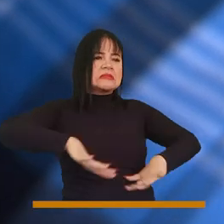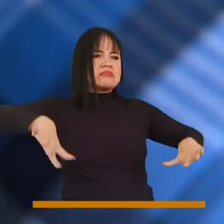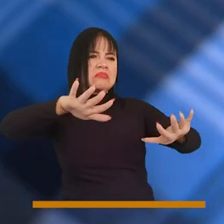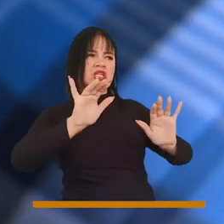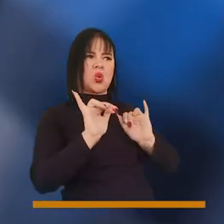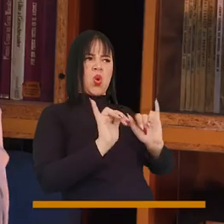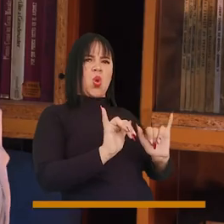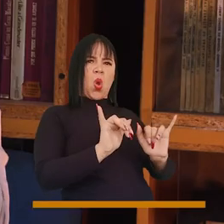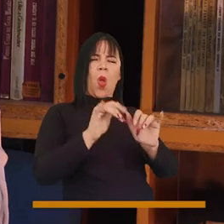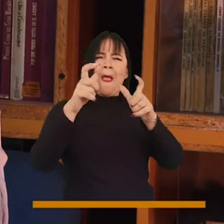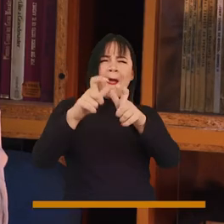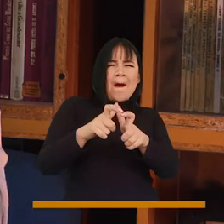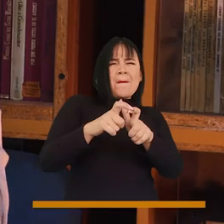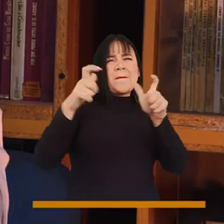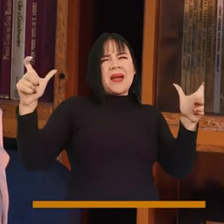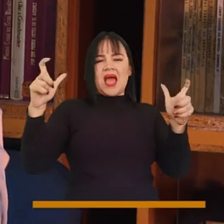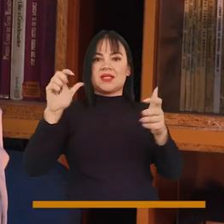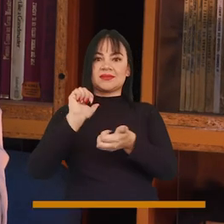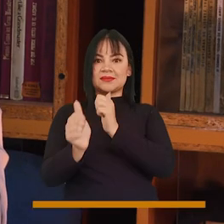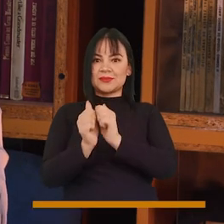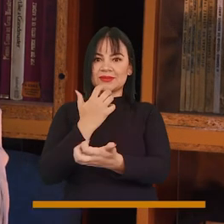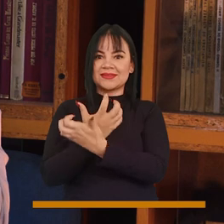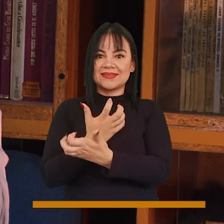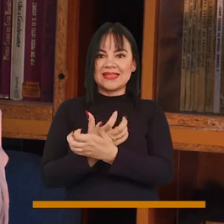nuestras instalaciones, masificar el deporte